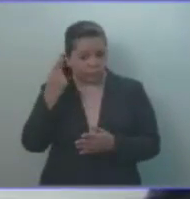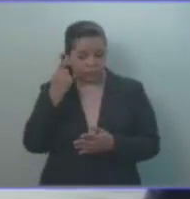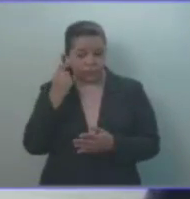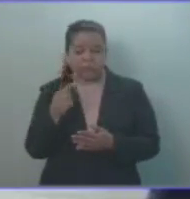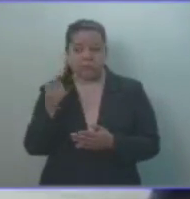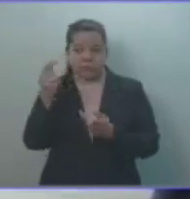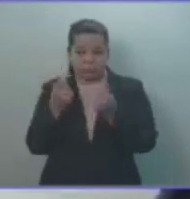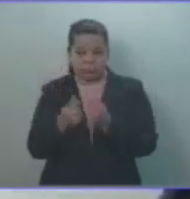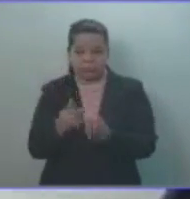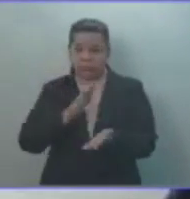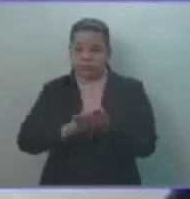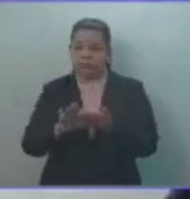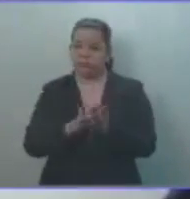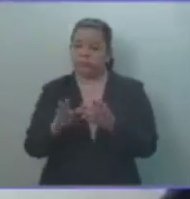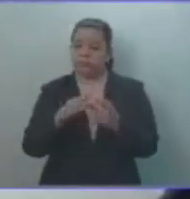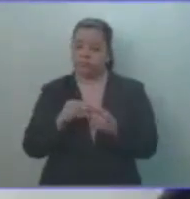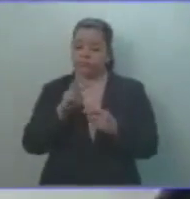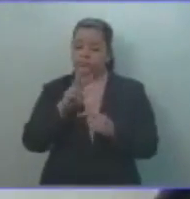contribuciones especiales de